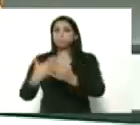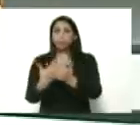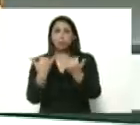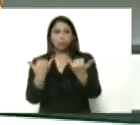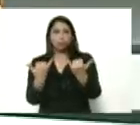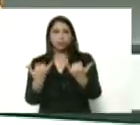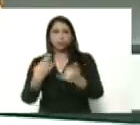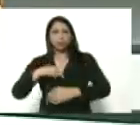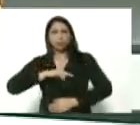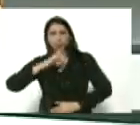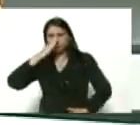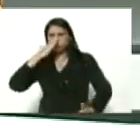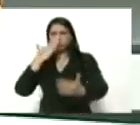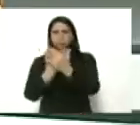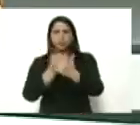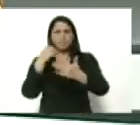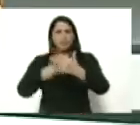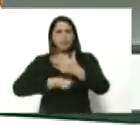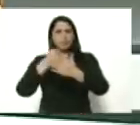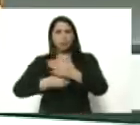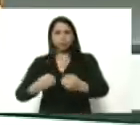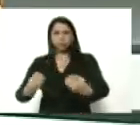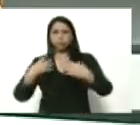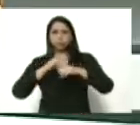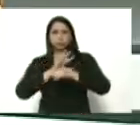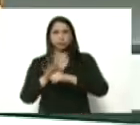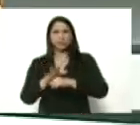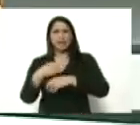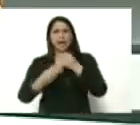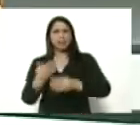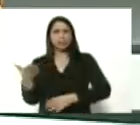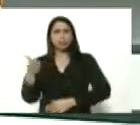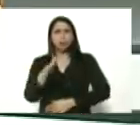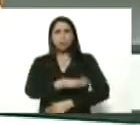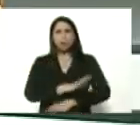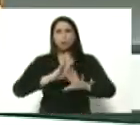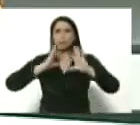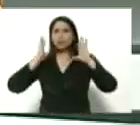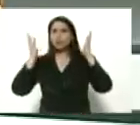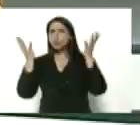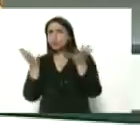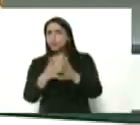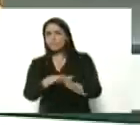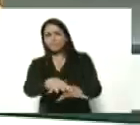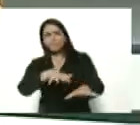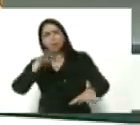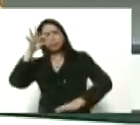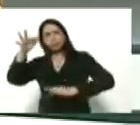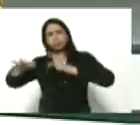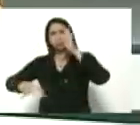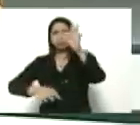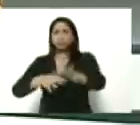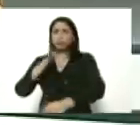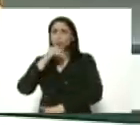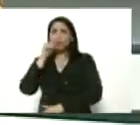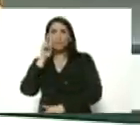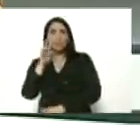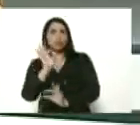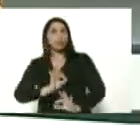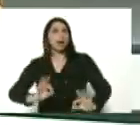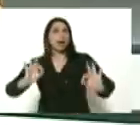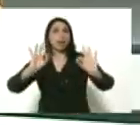para enfrentar esta pandemia que ha arrojado miles de muertos en el mundo, millones de infectados, y no hemos visto